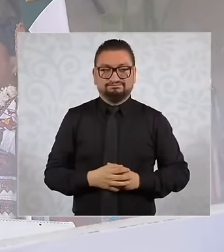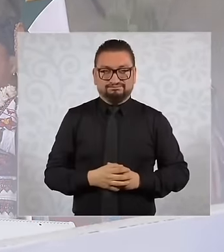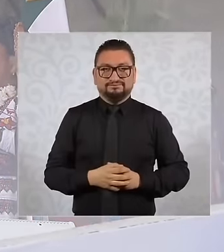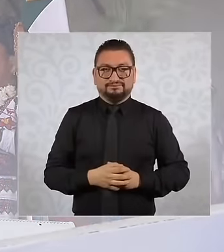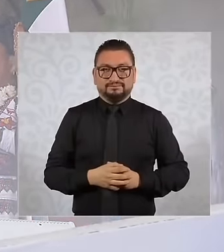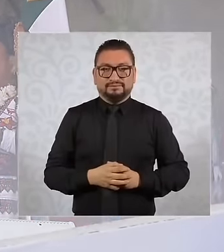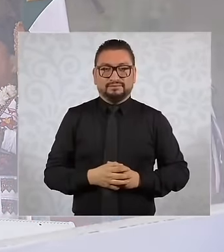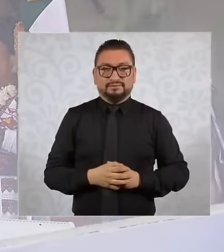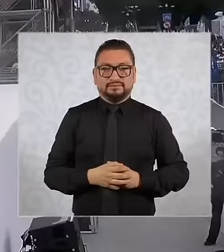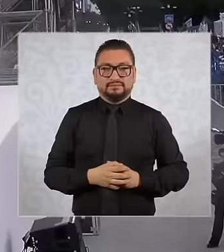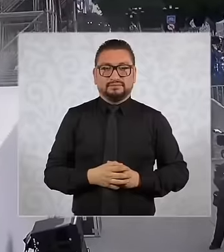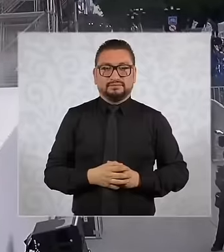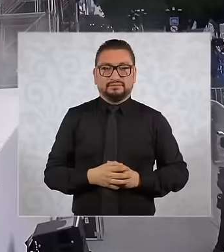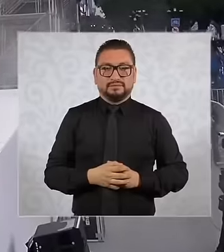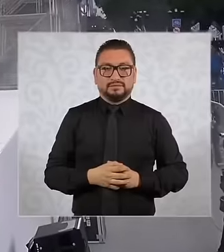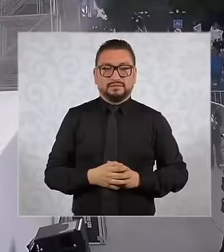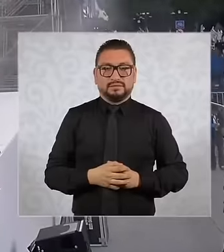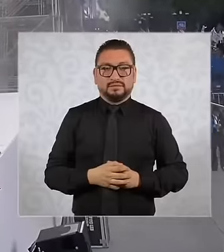Y